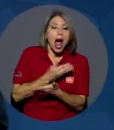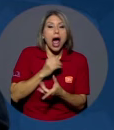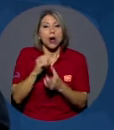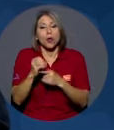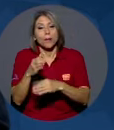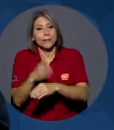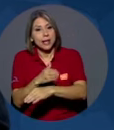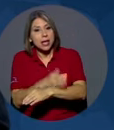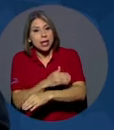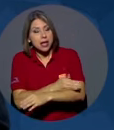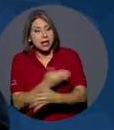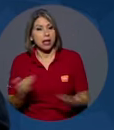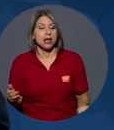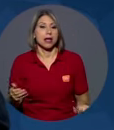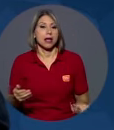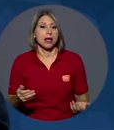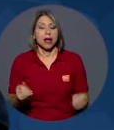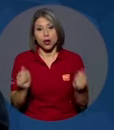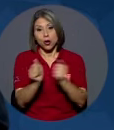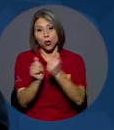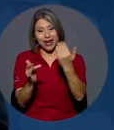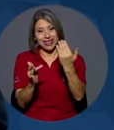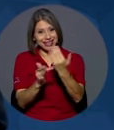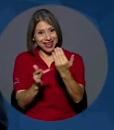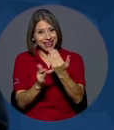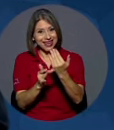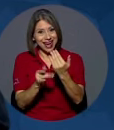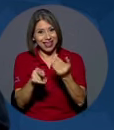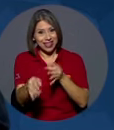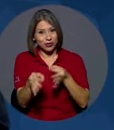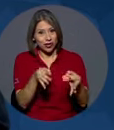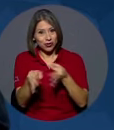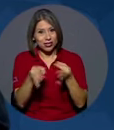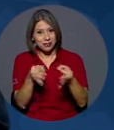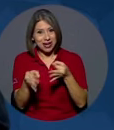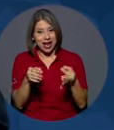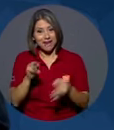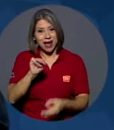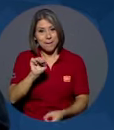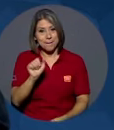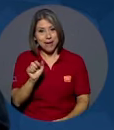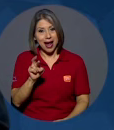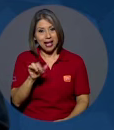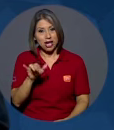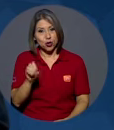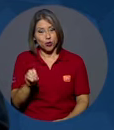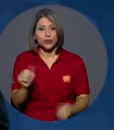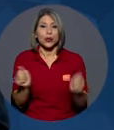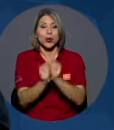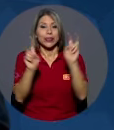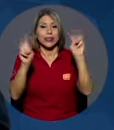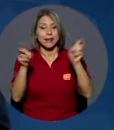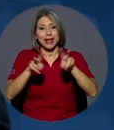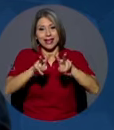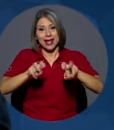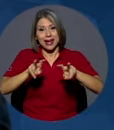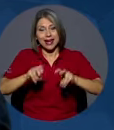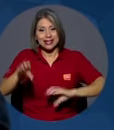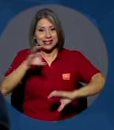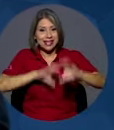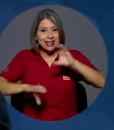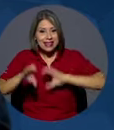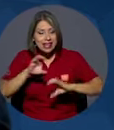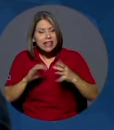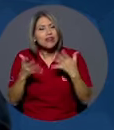mejora. Y con la técnica de esto que nos explicaba Marino, con el tema del análisis